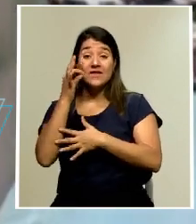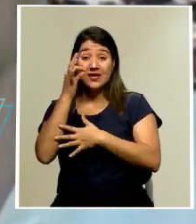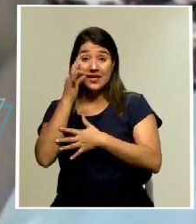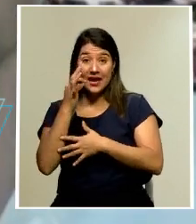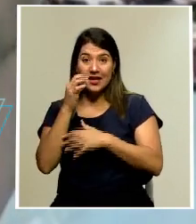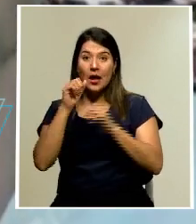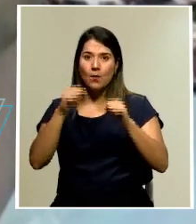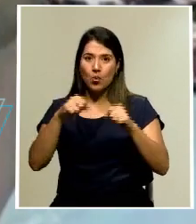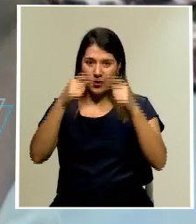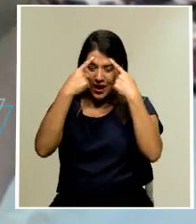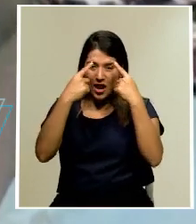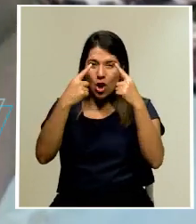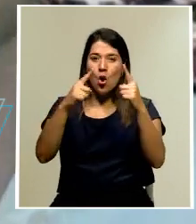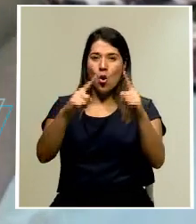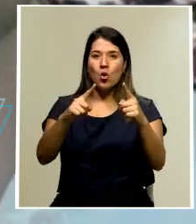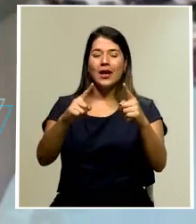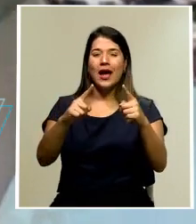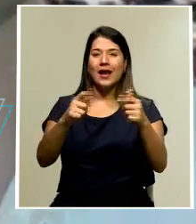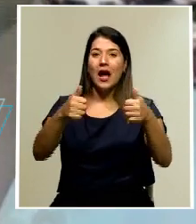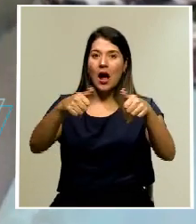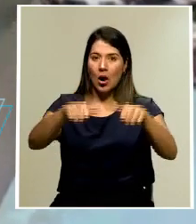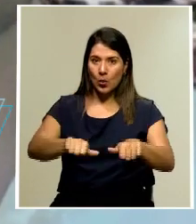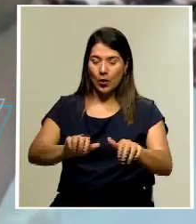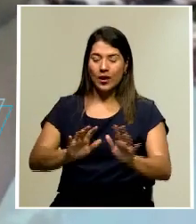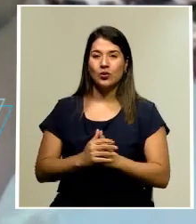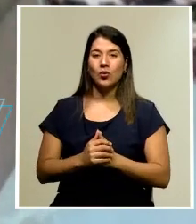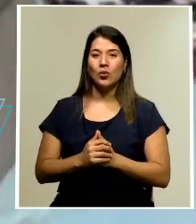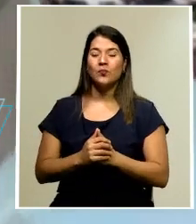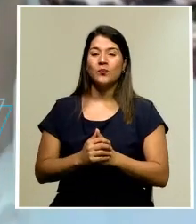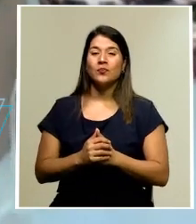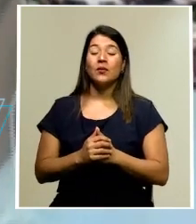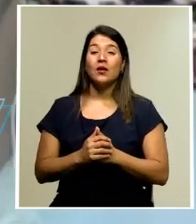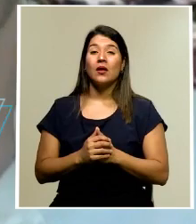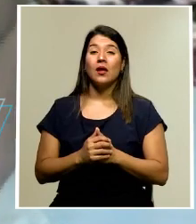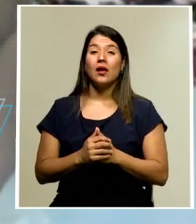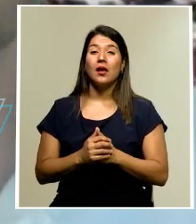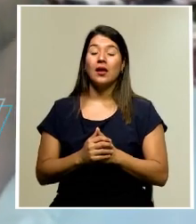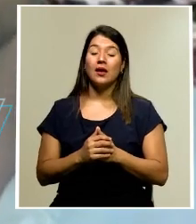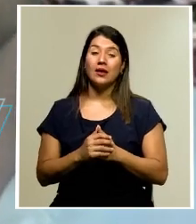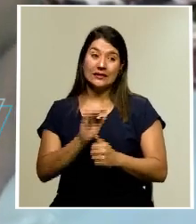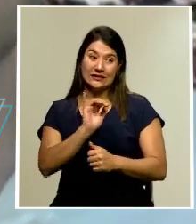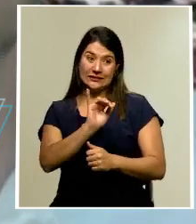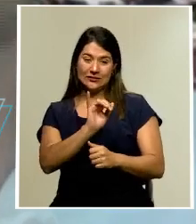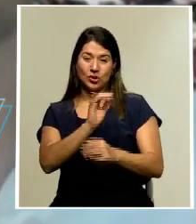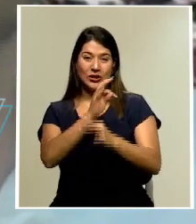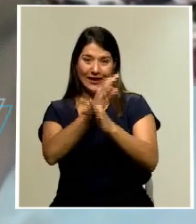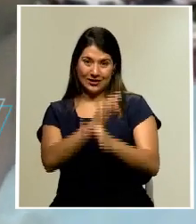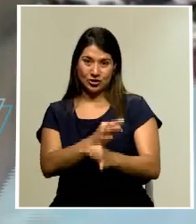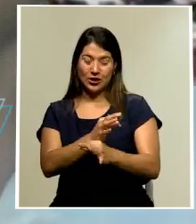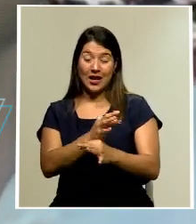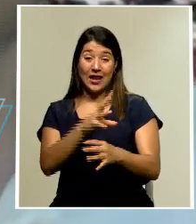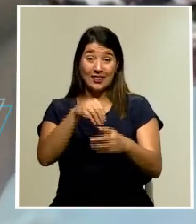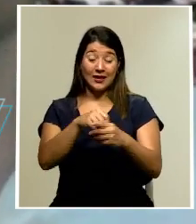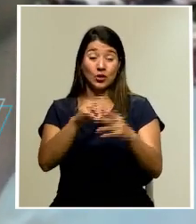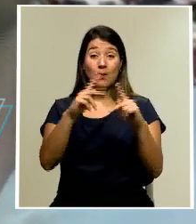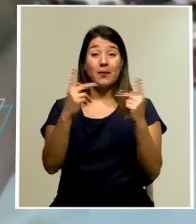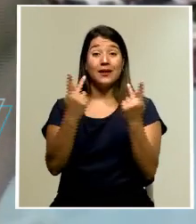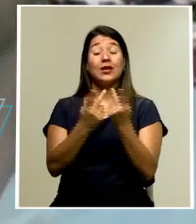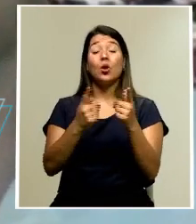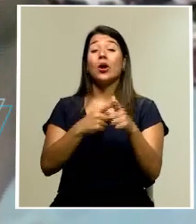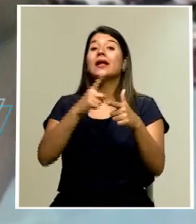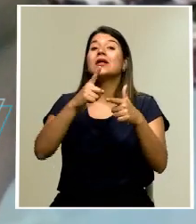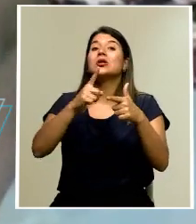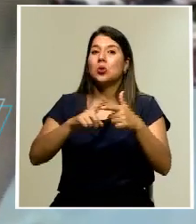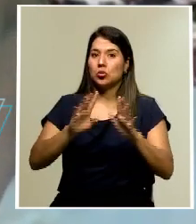al centro ideológico o a la socialdemocracia más tradicional del propio partido y que podría eventualmente